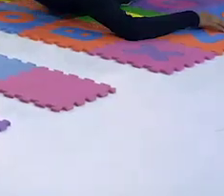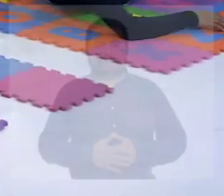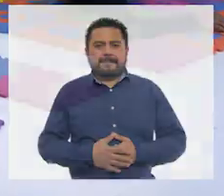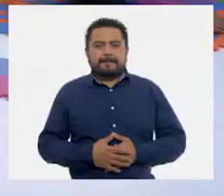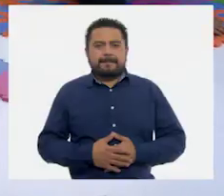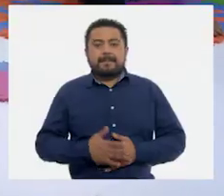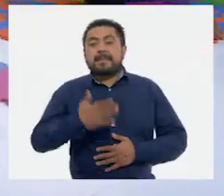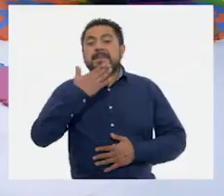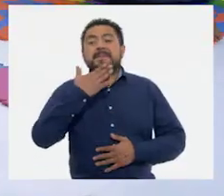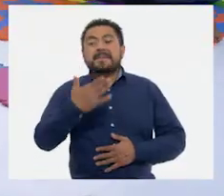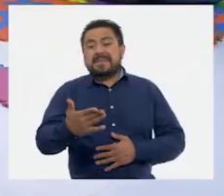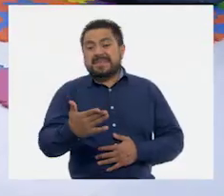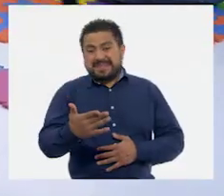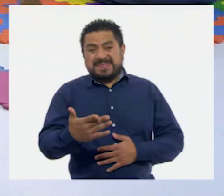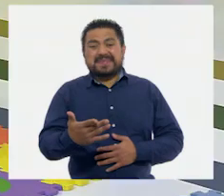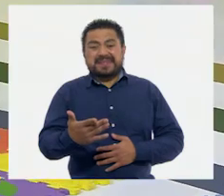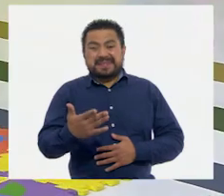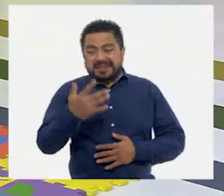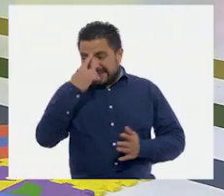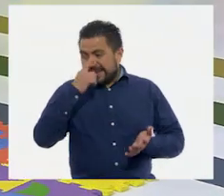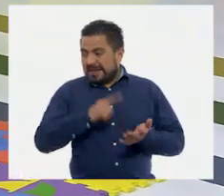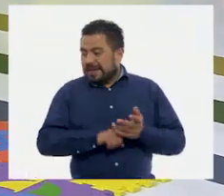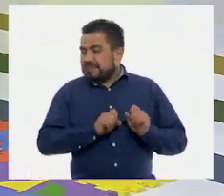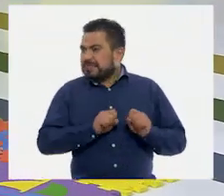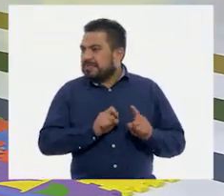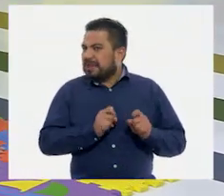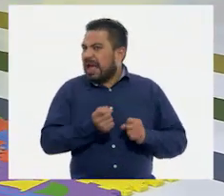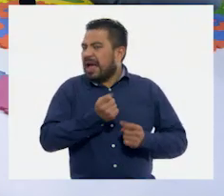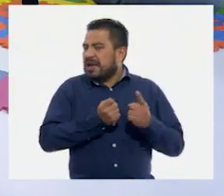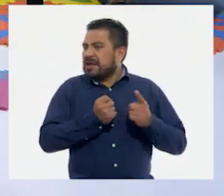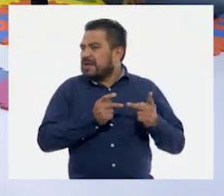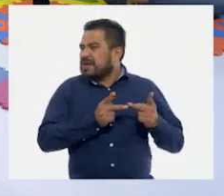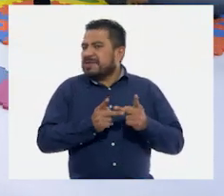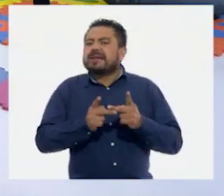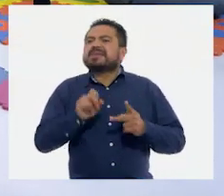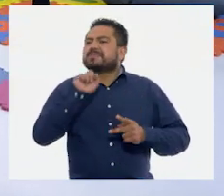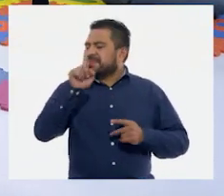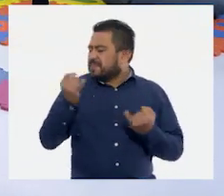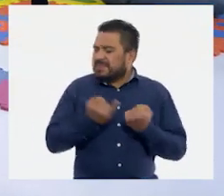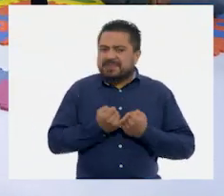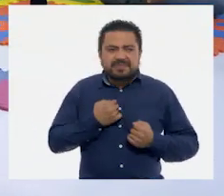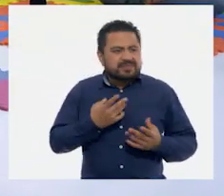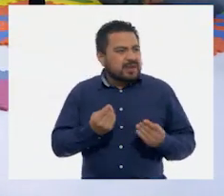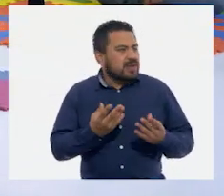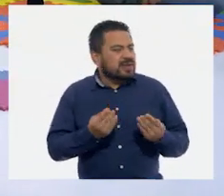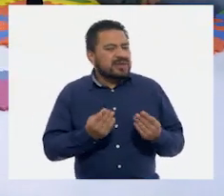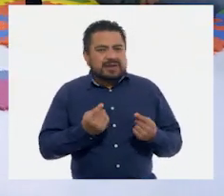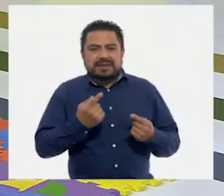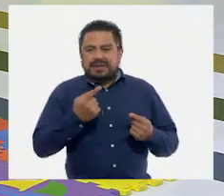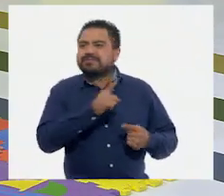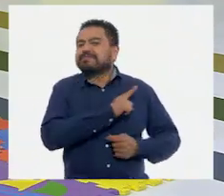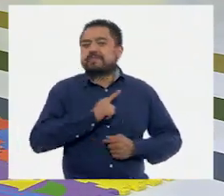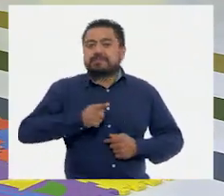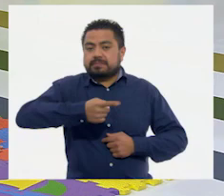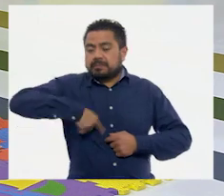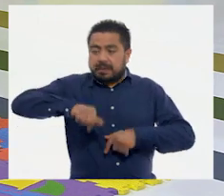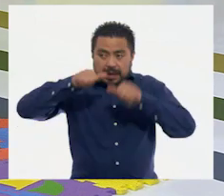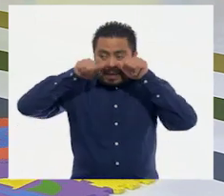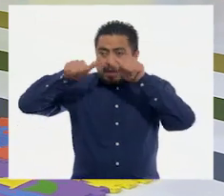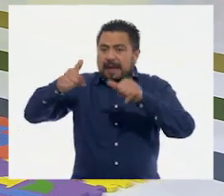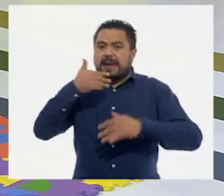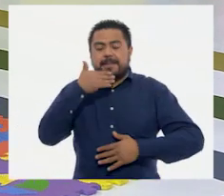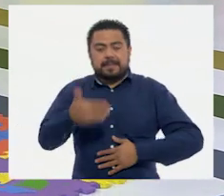Muy bien. Creo que repetí algunos, pero yo también repetí muchos. Ven, teníamos que poner mucha